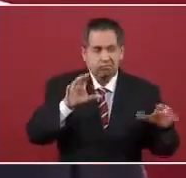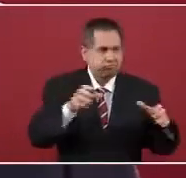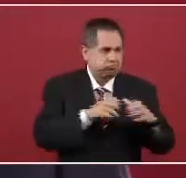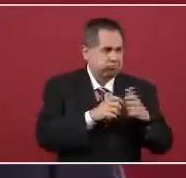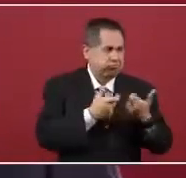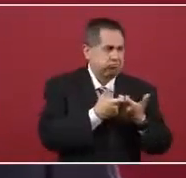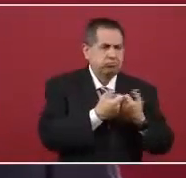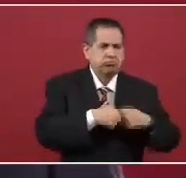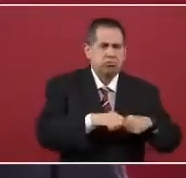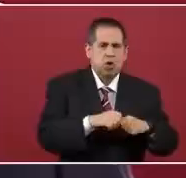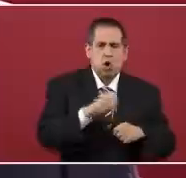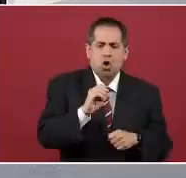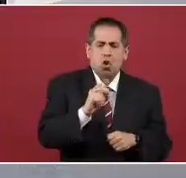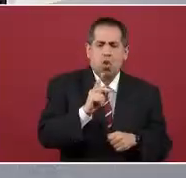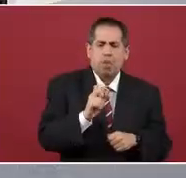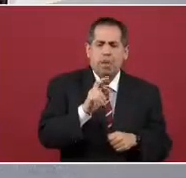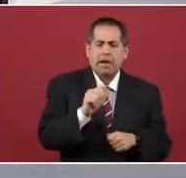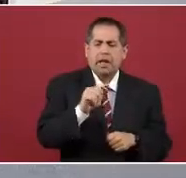y